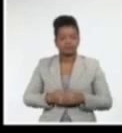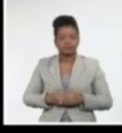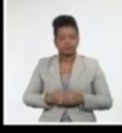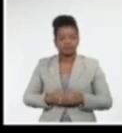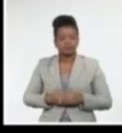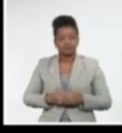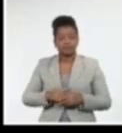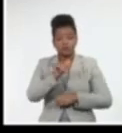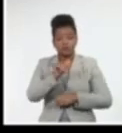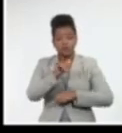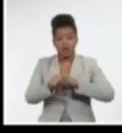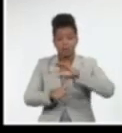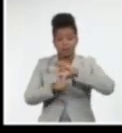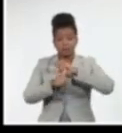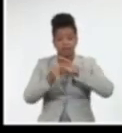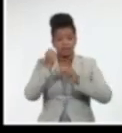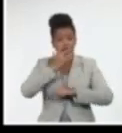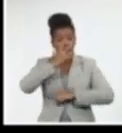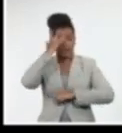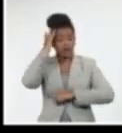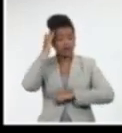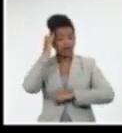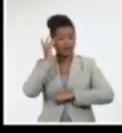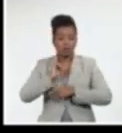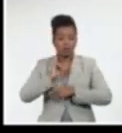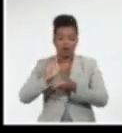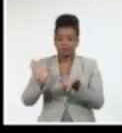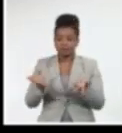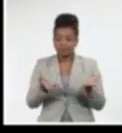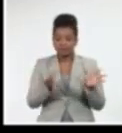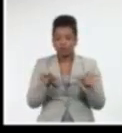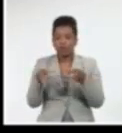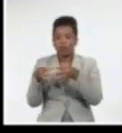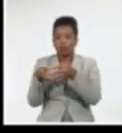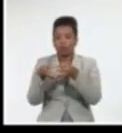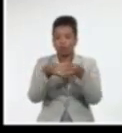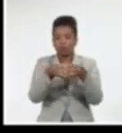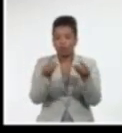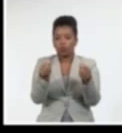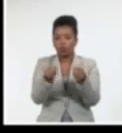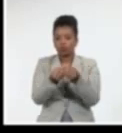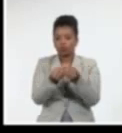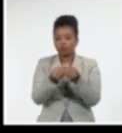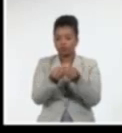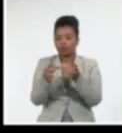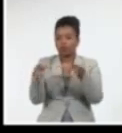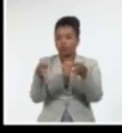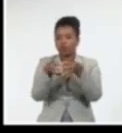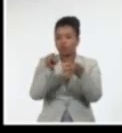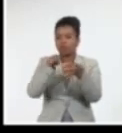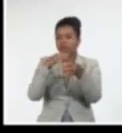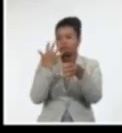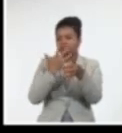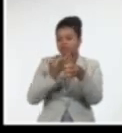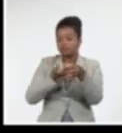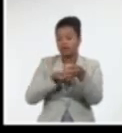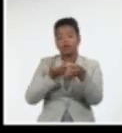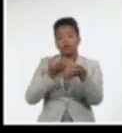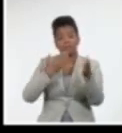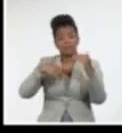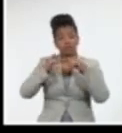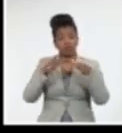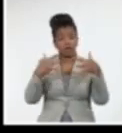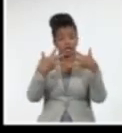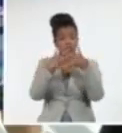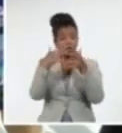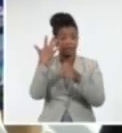cubano presentó además la delegación que le acompaña, integrada por el miembro del Buró Político y ministro de Relaciones Exteriores,